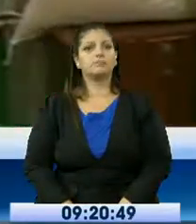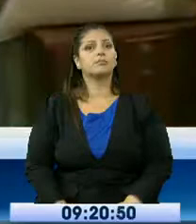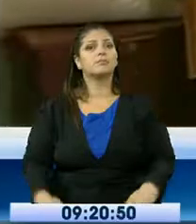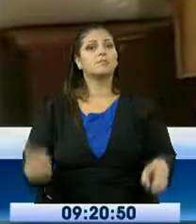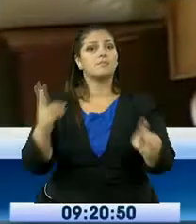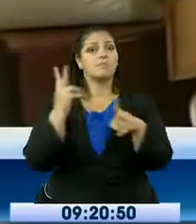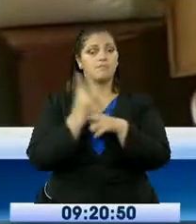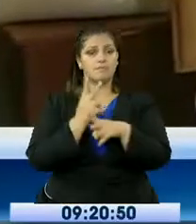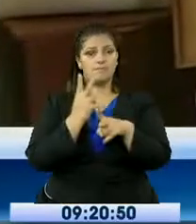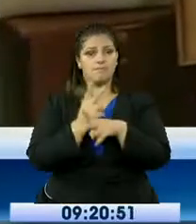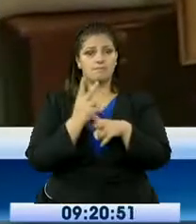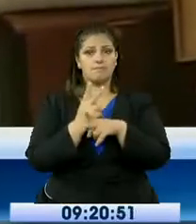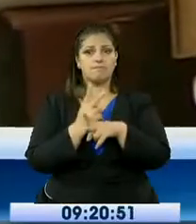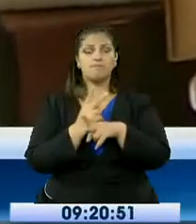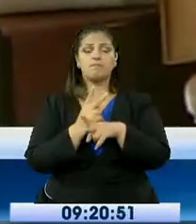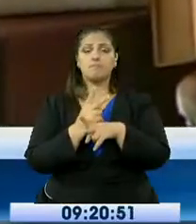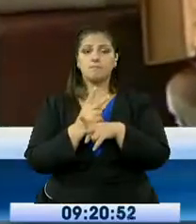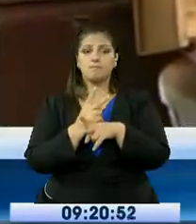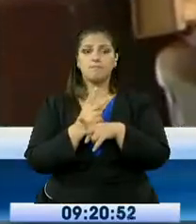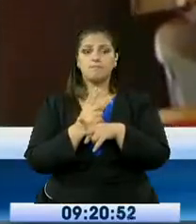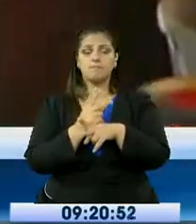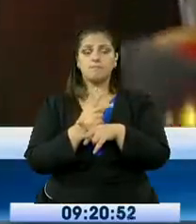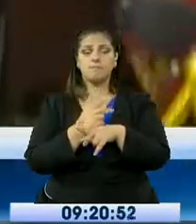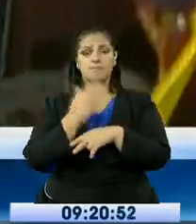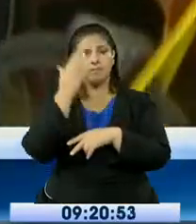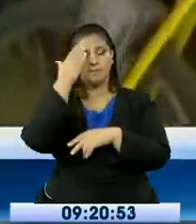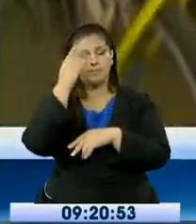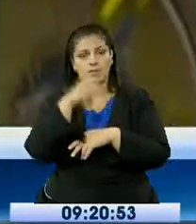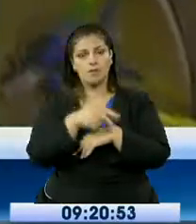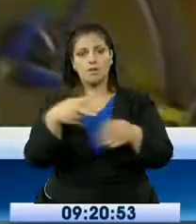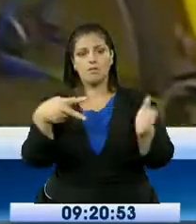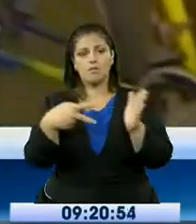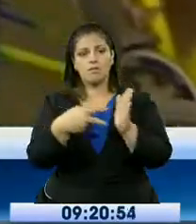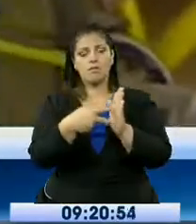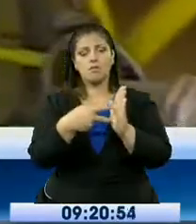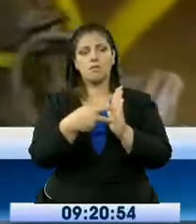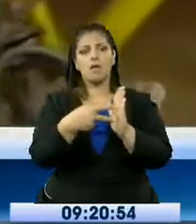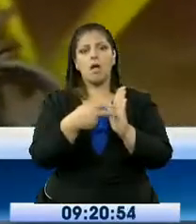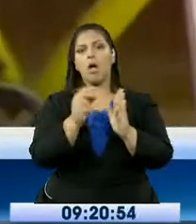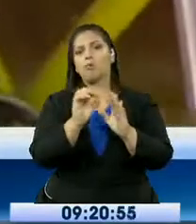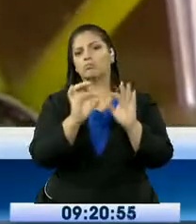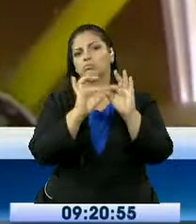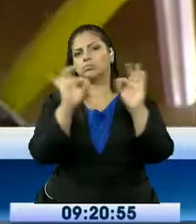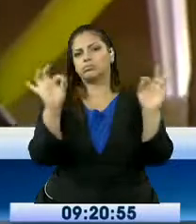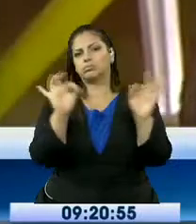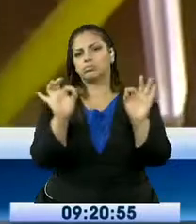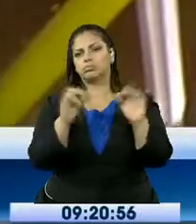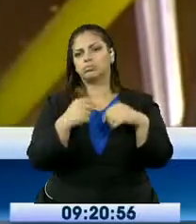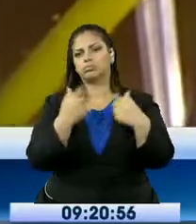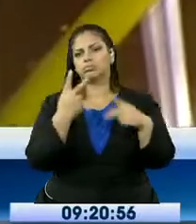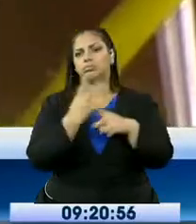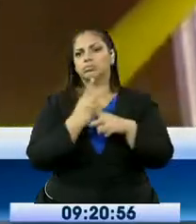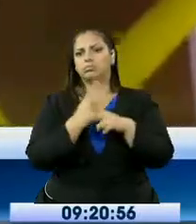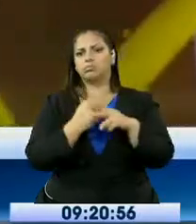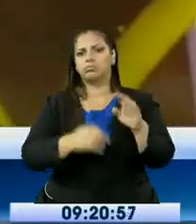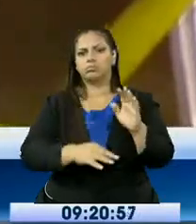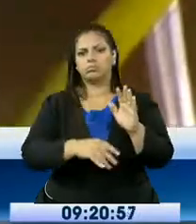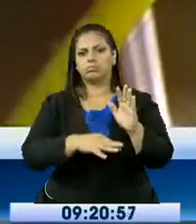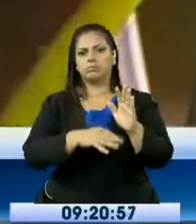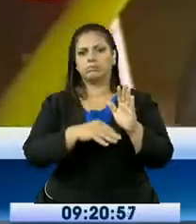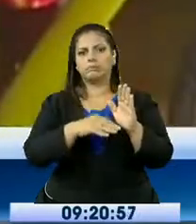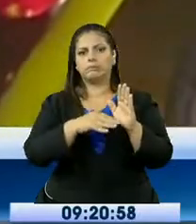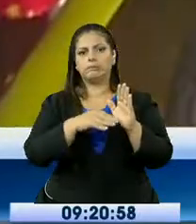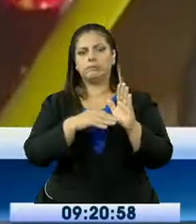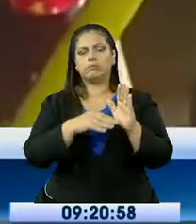mucho riesgo de que incluso las conexiones eléctricas lleguen a tener contacto con el líquido en esta vivienda.